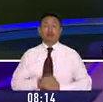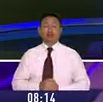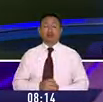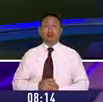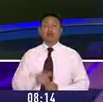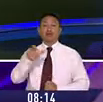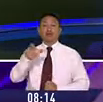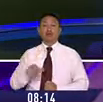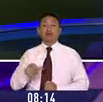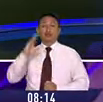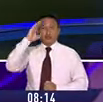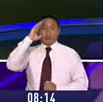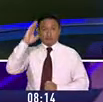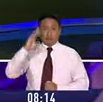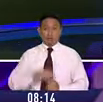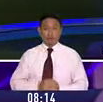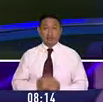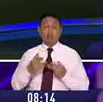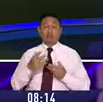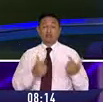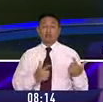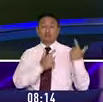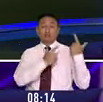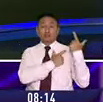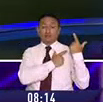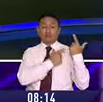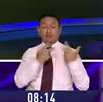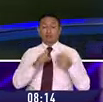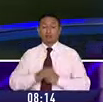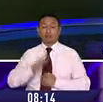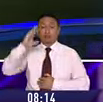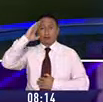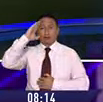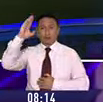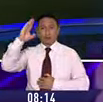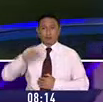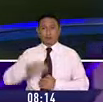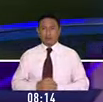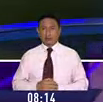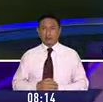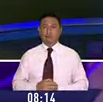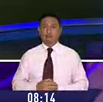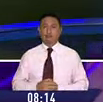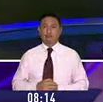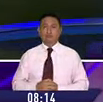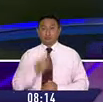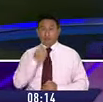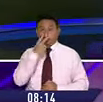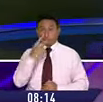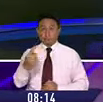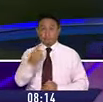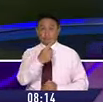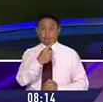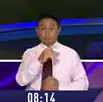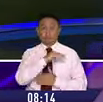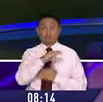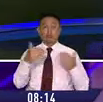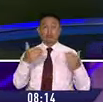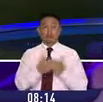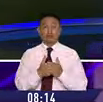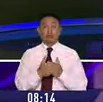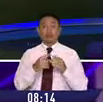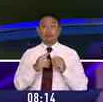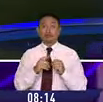fuerza pública, tanto militar como de las Fuerzas Armadas. Ahí vemos todo el perímetro